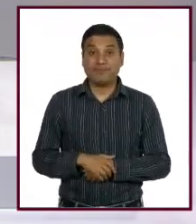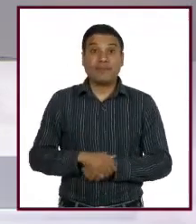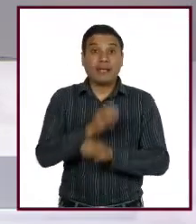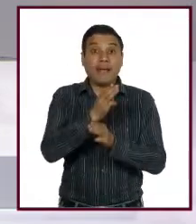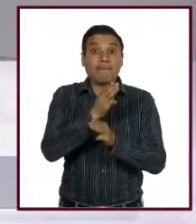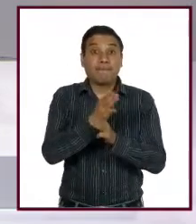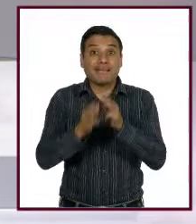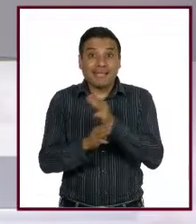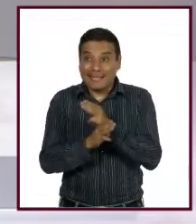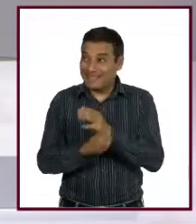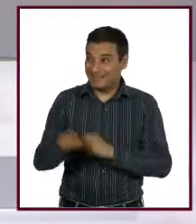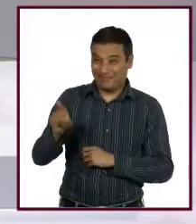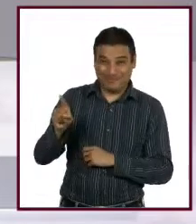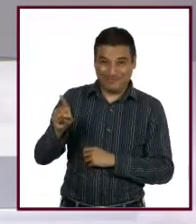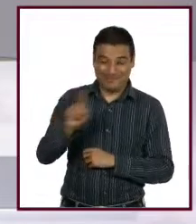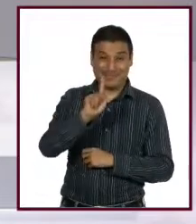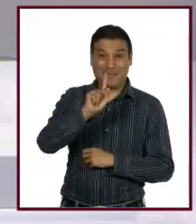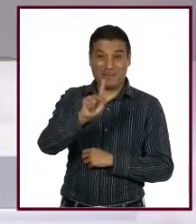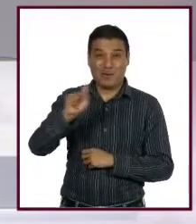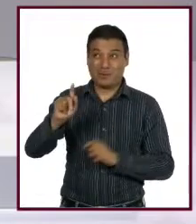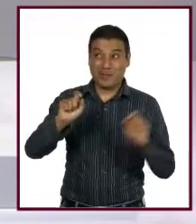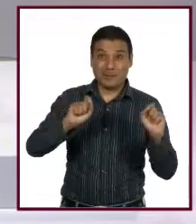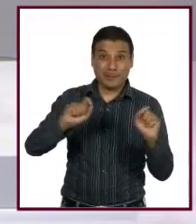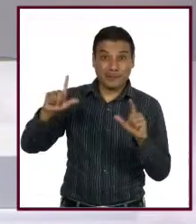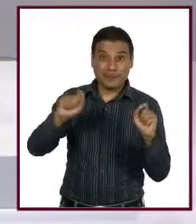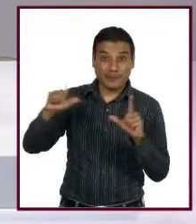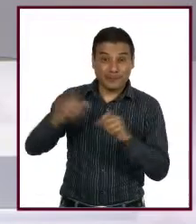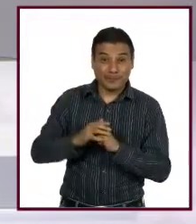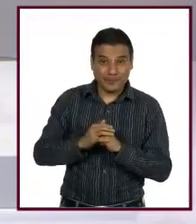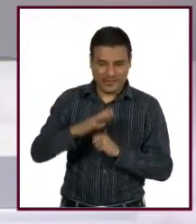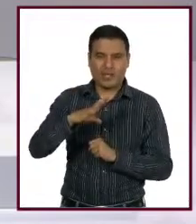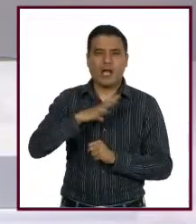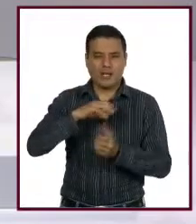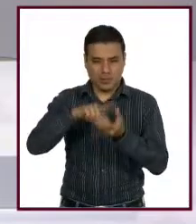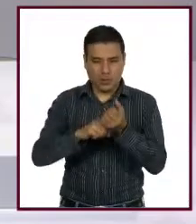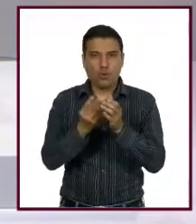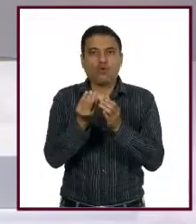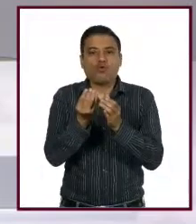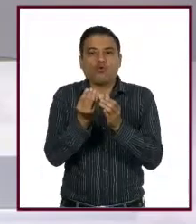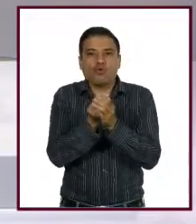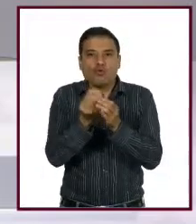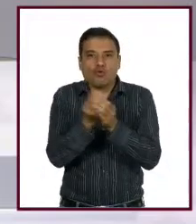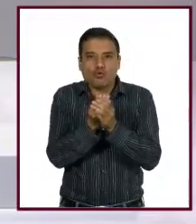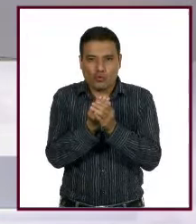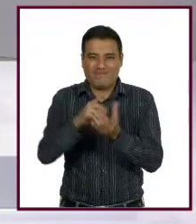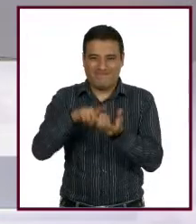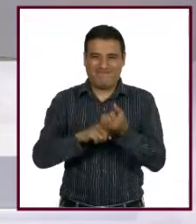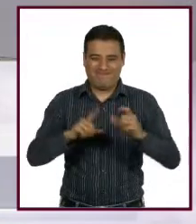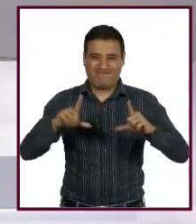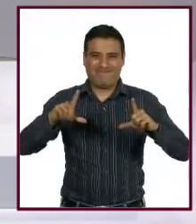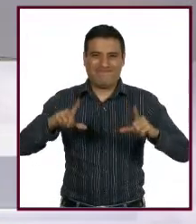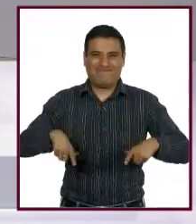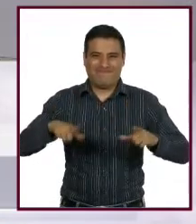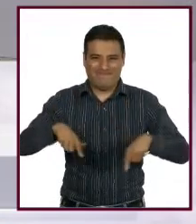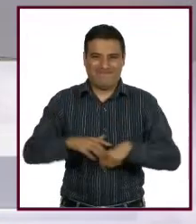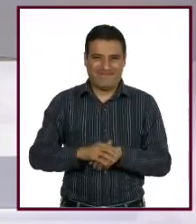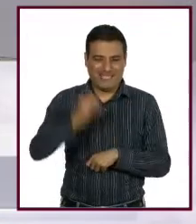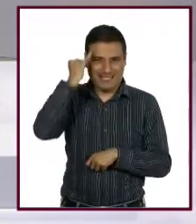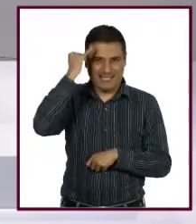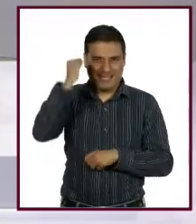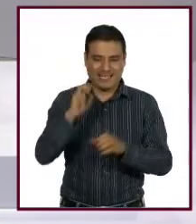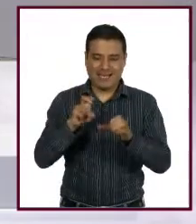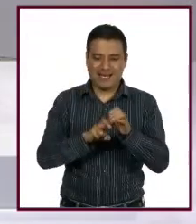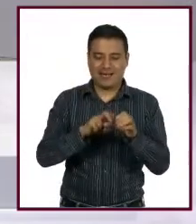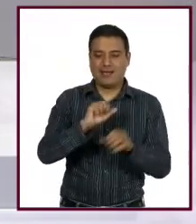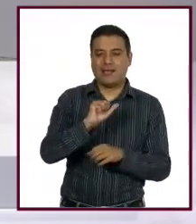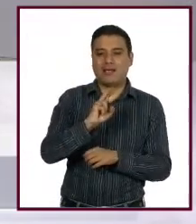que utilizó el doctor en esta sesión estará disponible en el curso en línea Estrategia en el Aula, Prevención de Adicciones, y el código QR